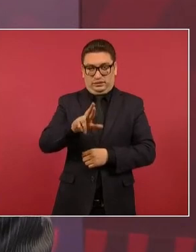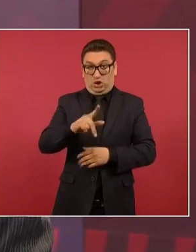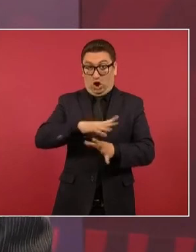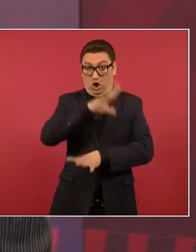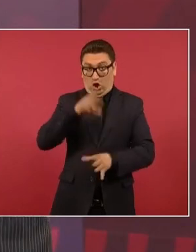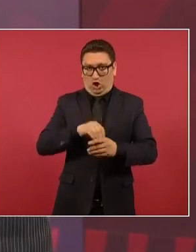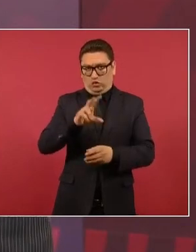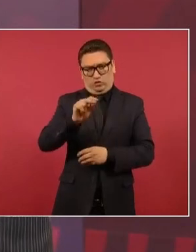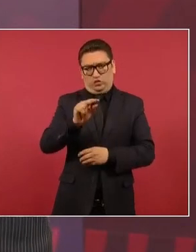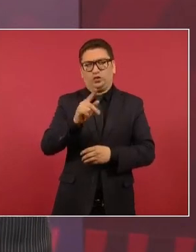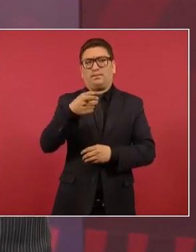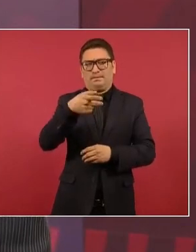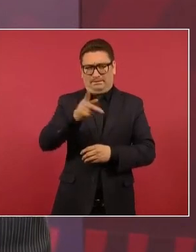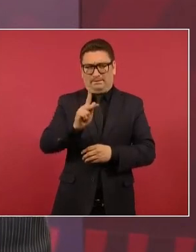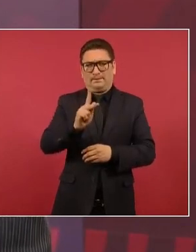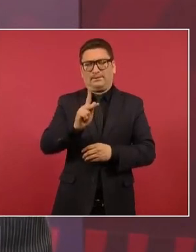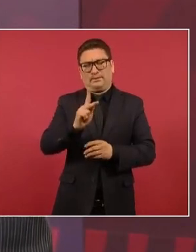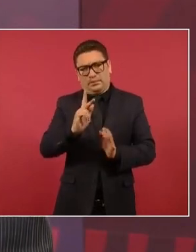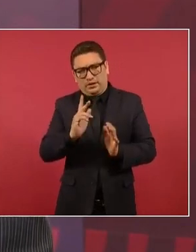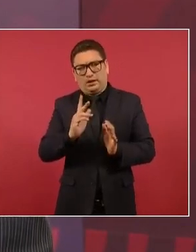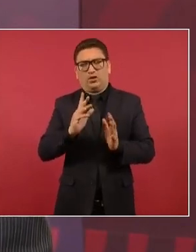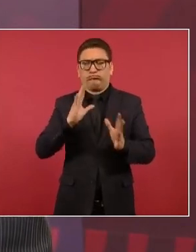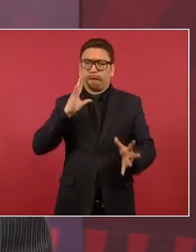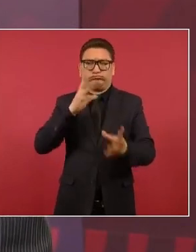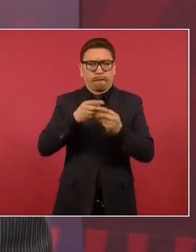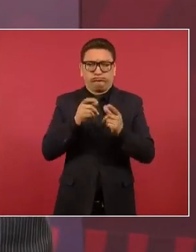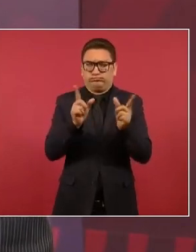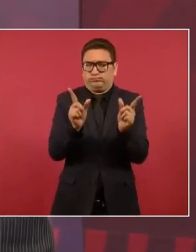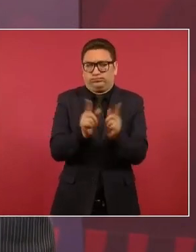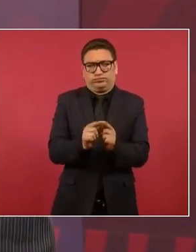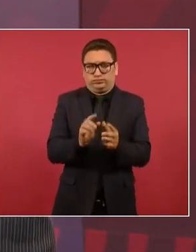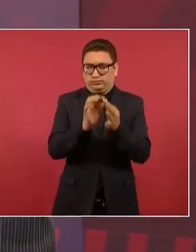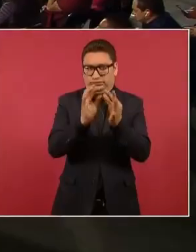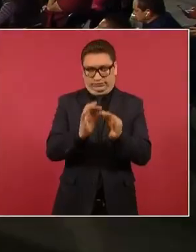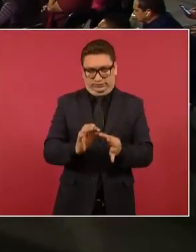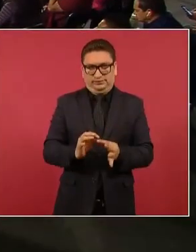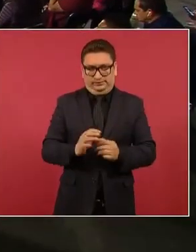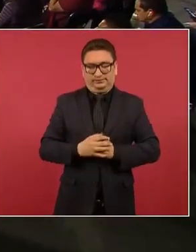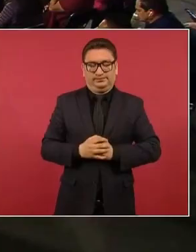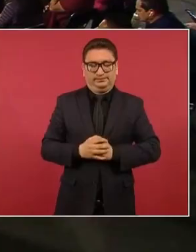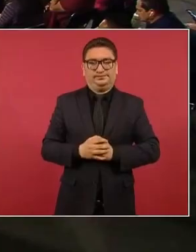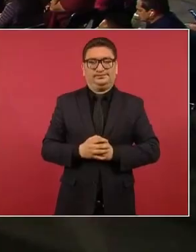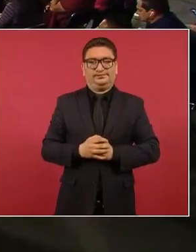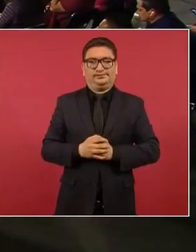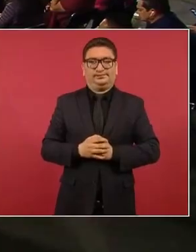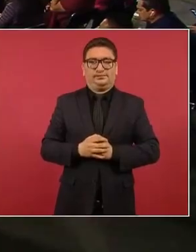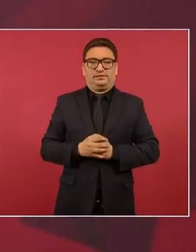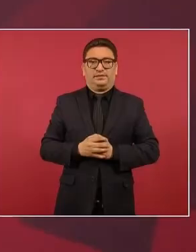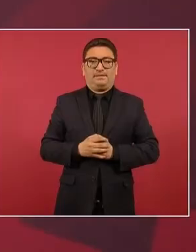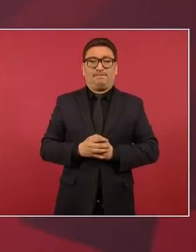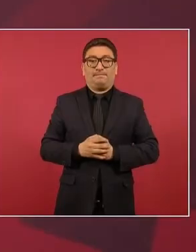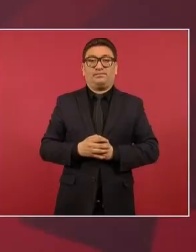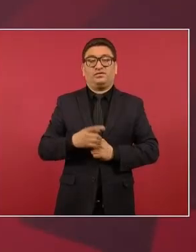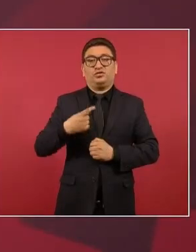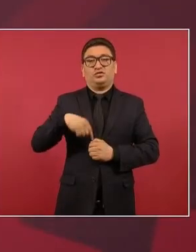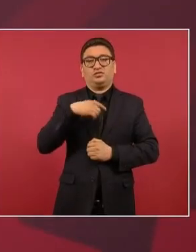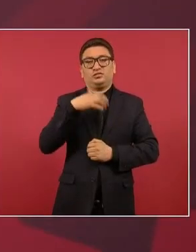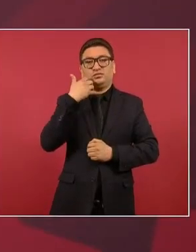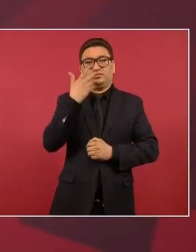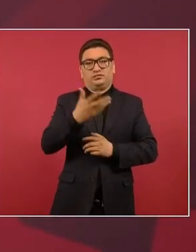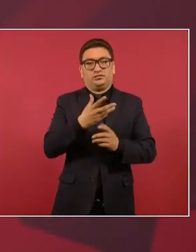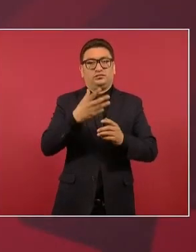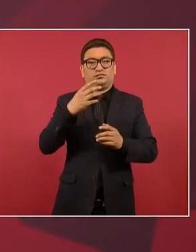pero es una síntesis, un resumen, y vamos a buscar que sean breves